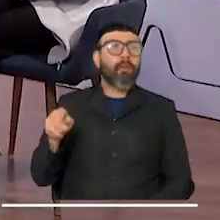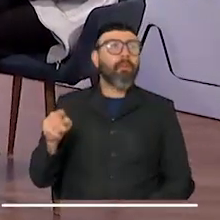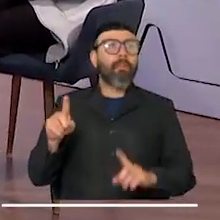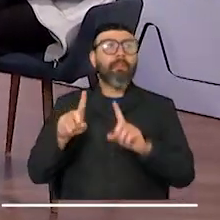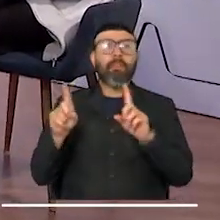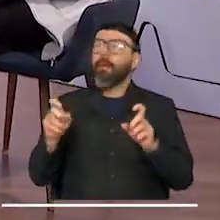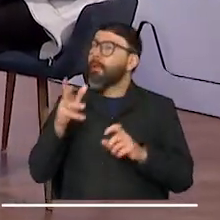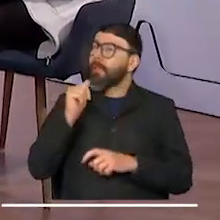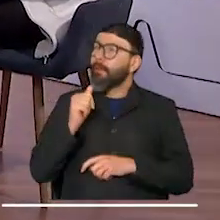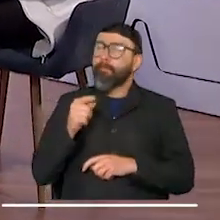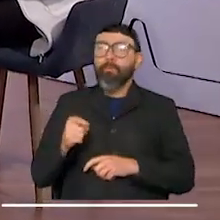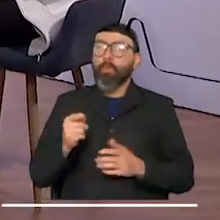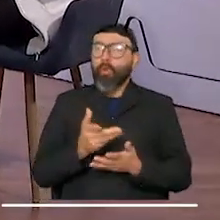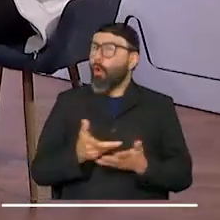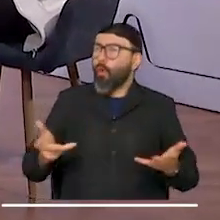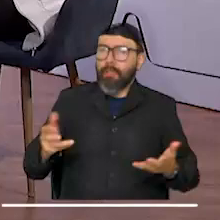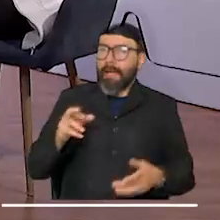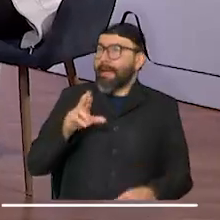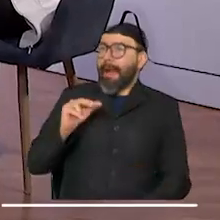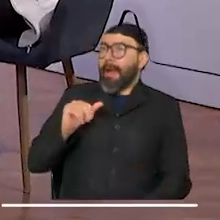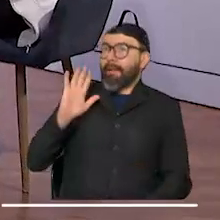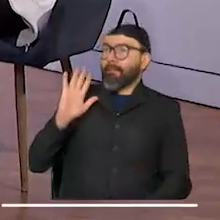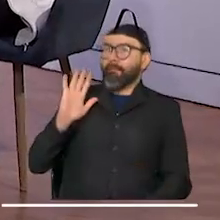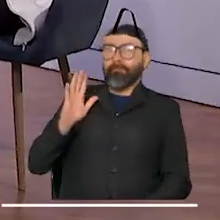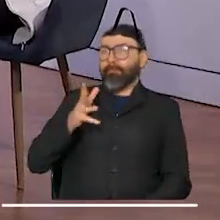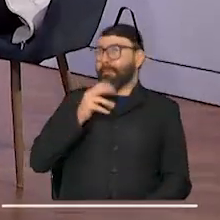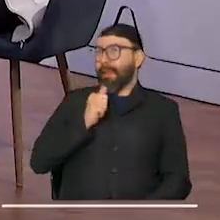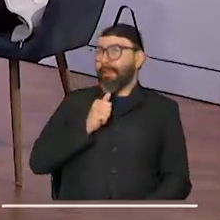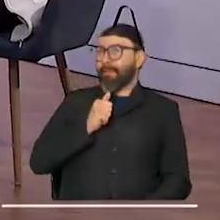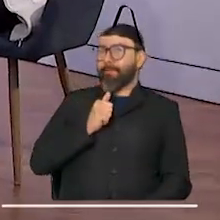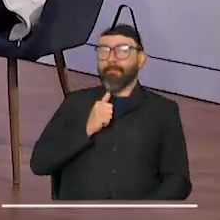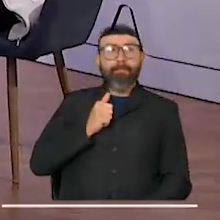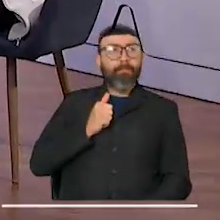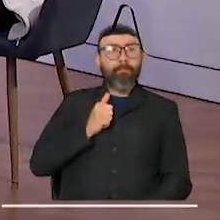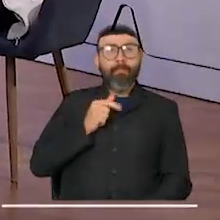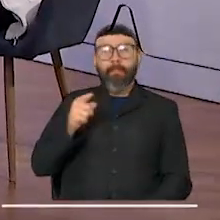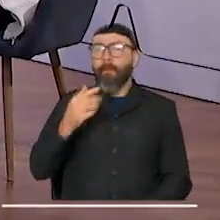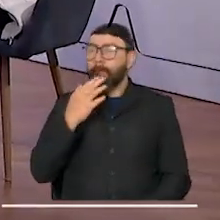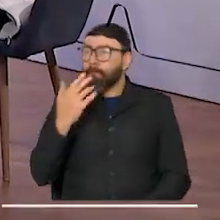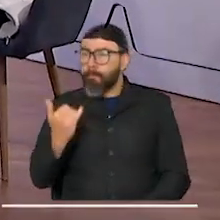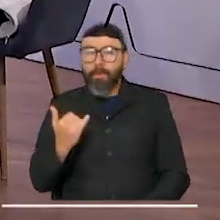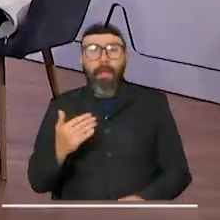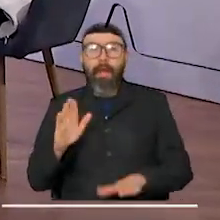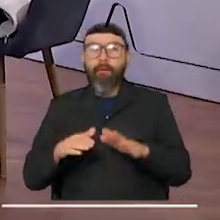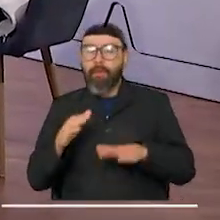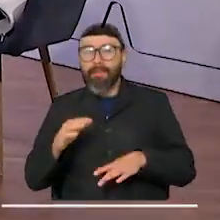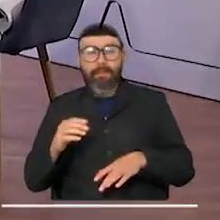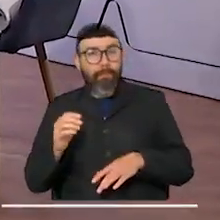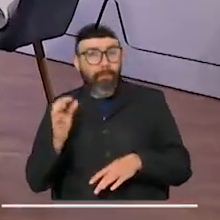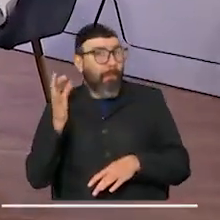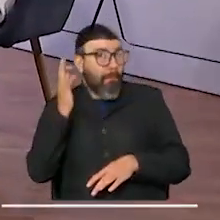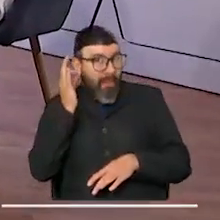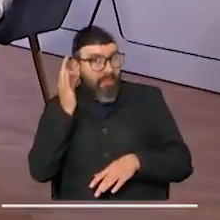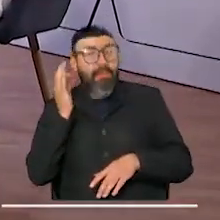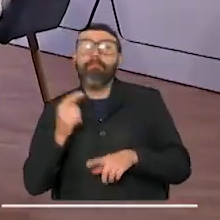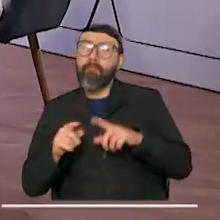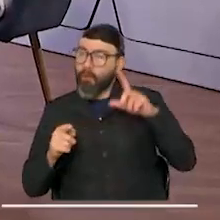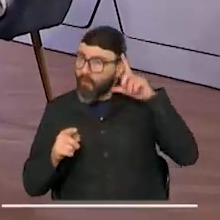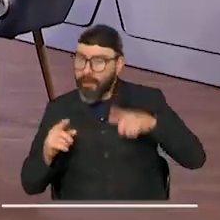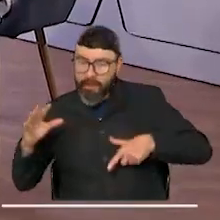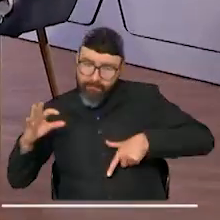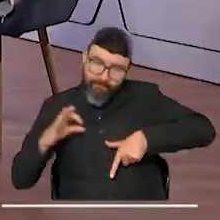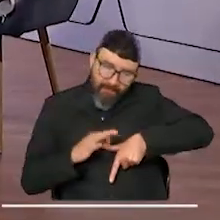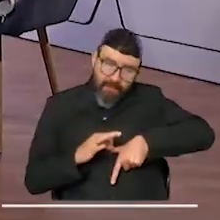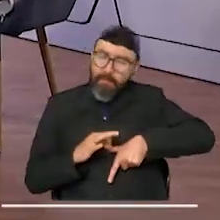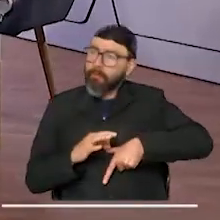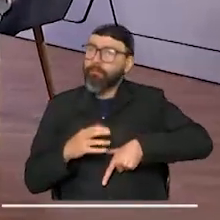cosas raras piercing tatuaje Y qué piensa usted